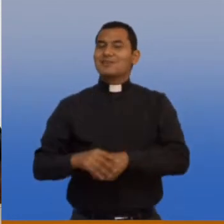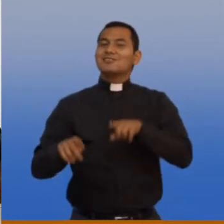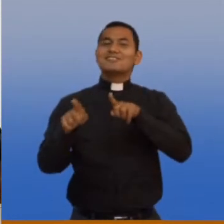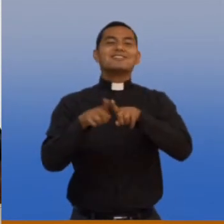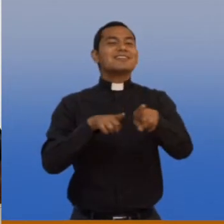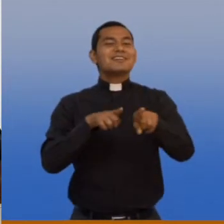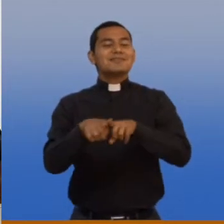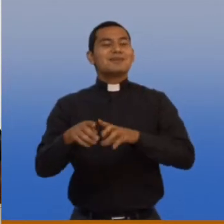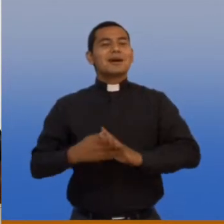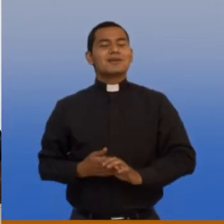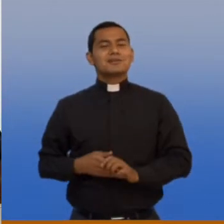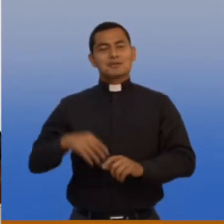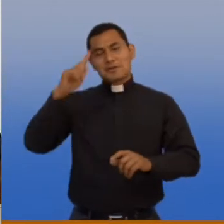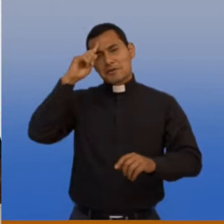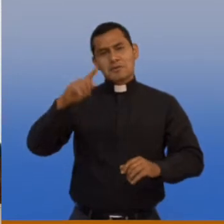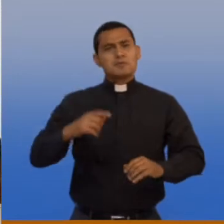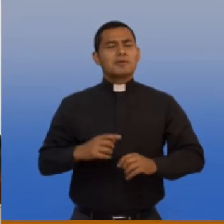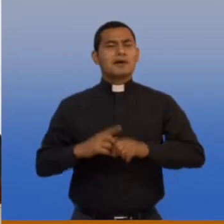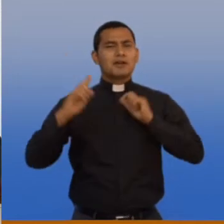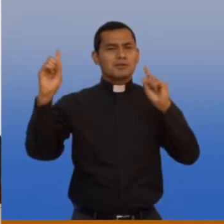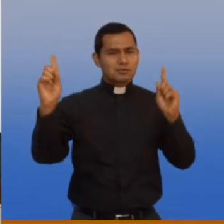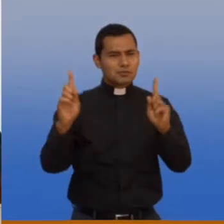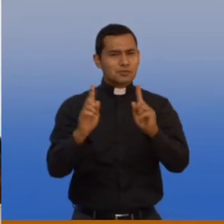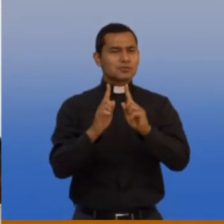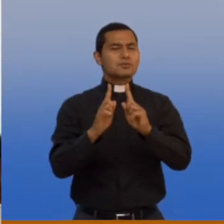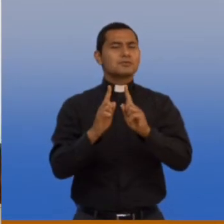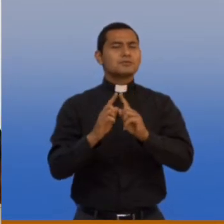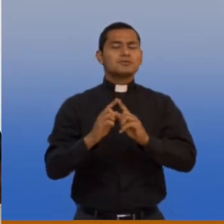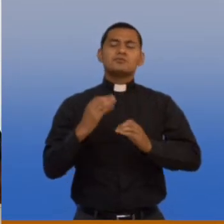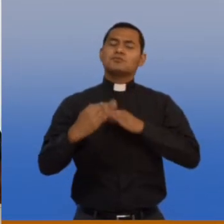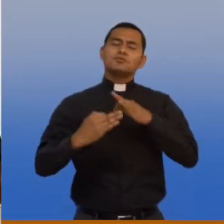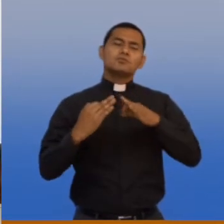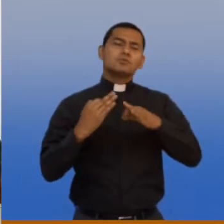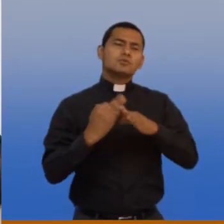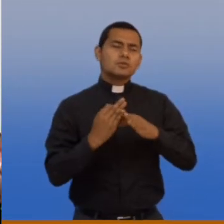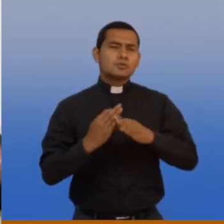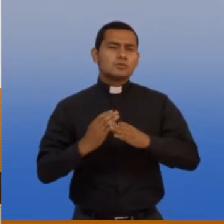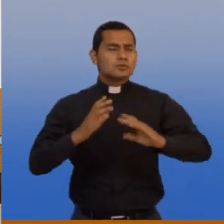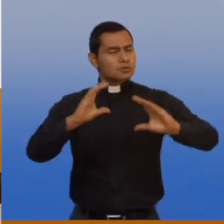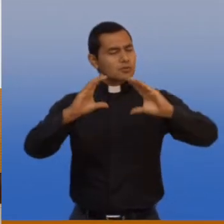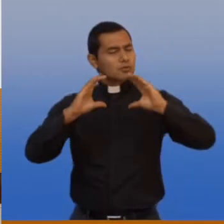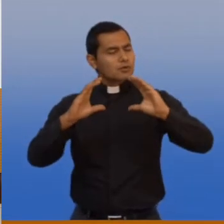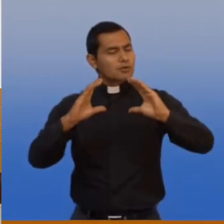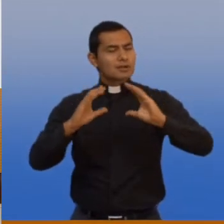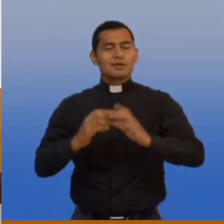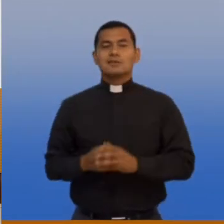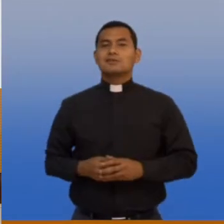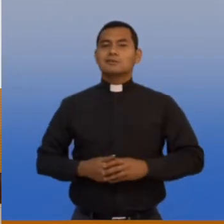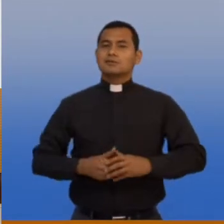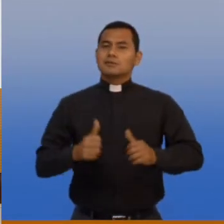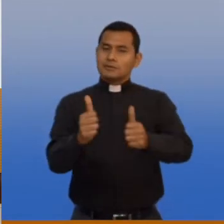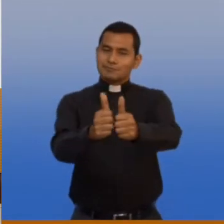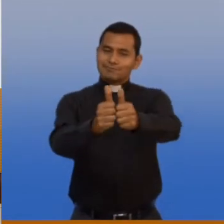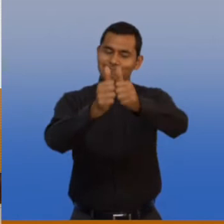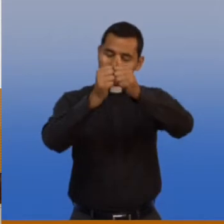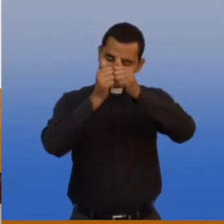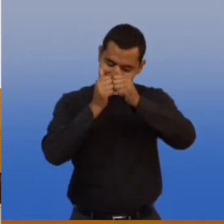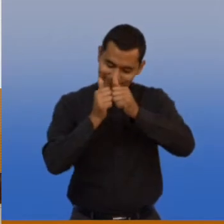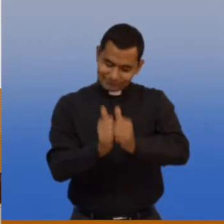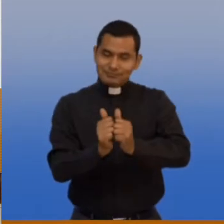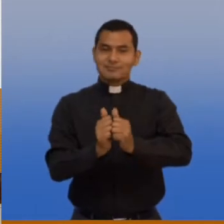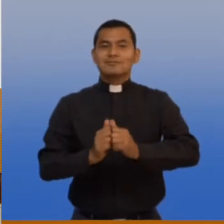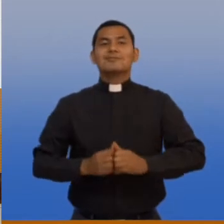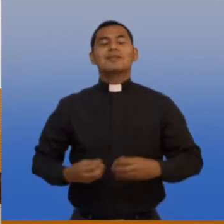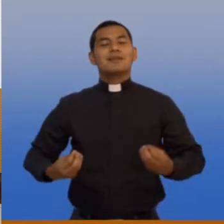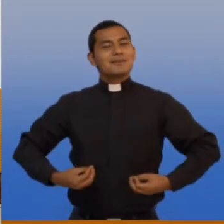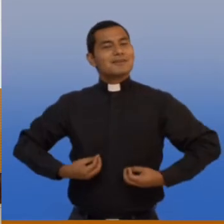para encontrarse con seres queridos que están lejos ordinariamente y que es una ocasión para encontrarse. Yo creo que la